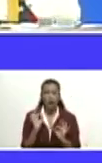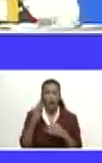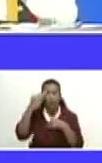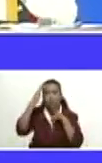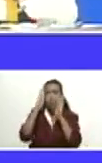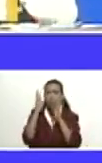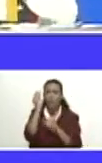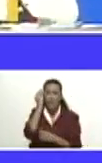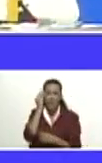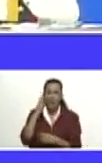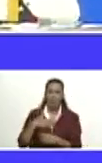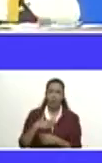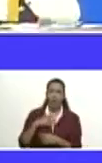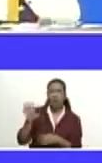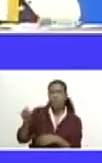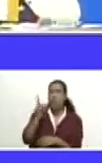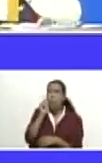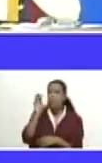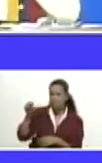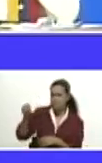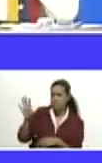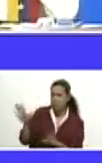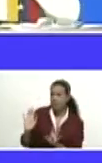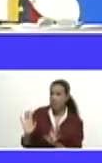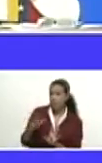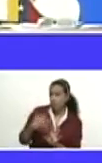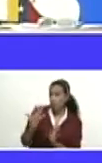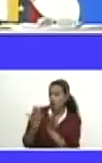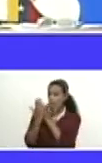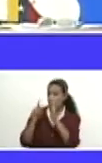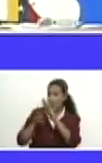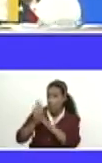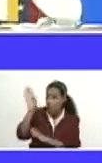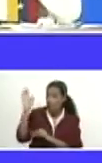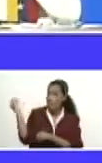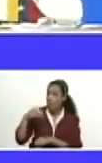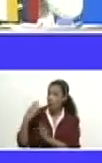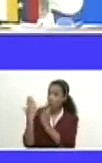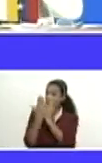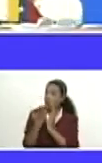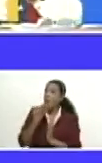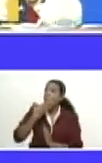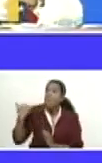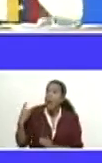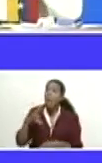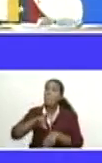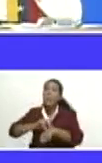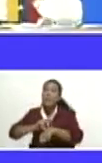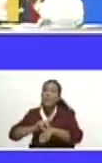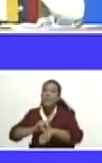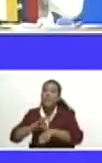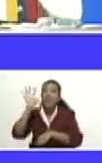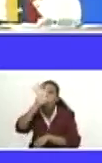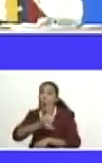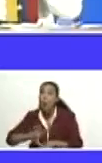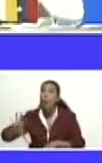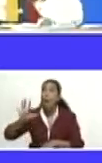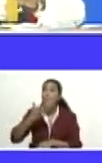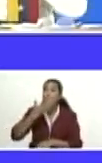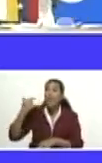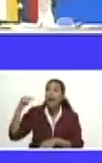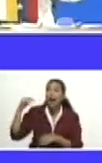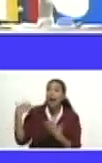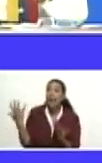porque yo le dije, mira, Valentín, si quieres seguir estudiando, la mejor medicina del mundo, los mejores